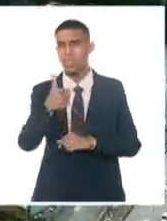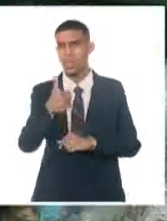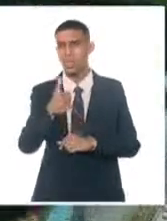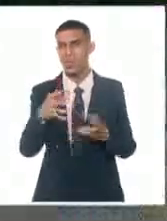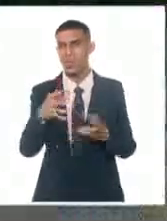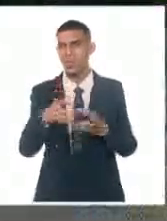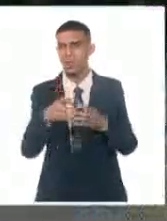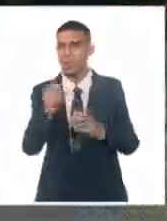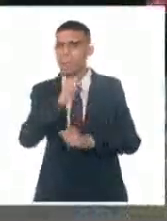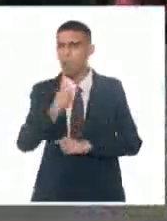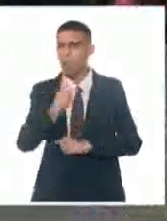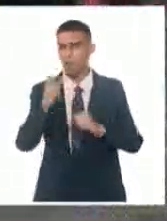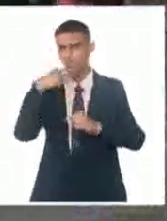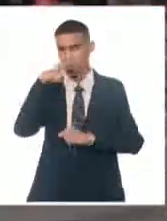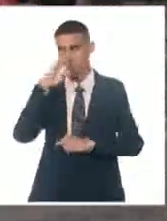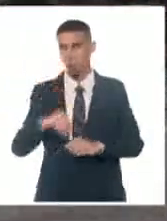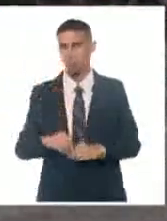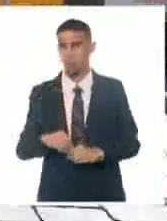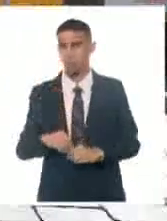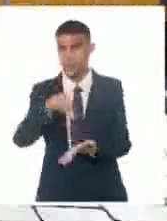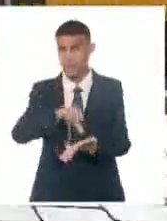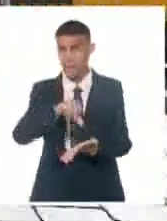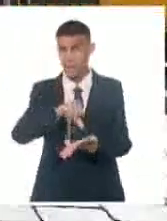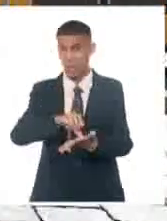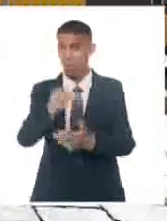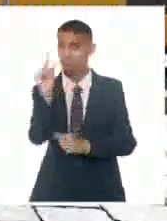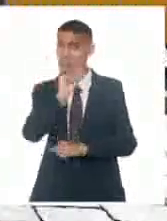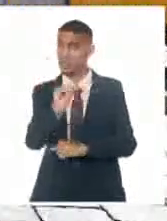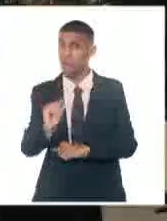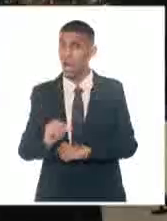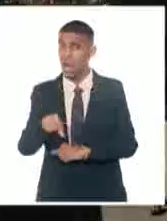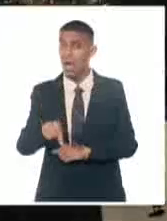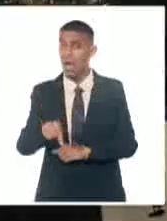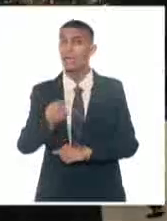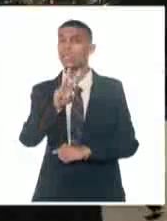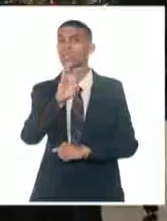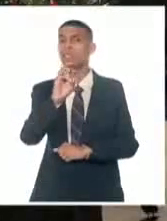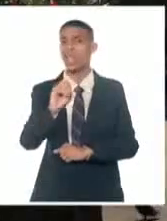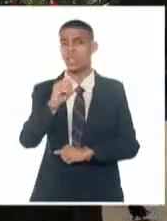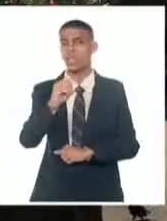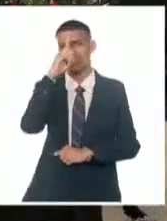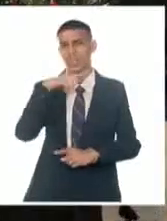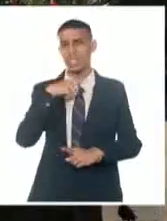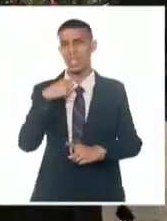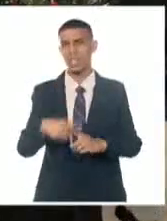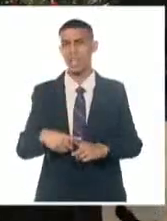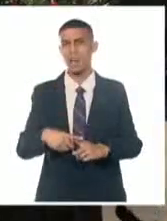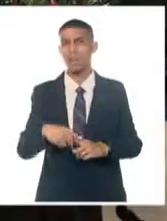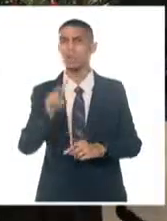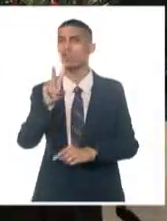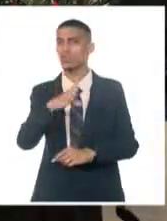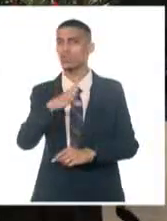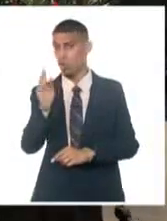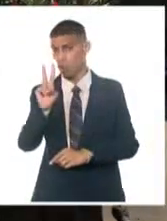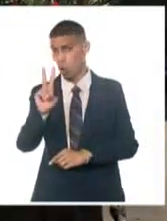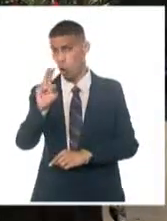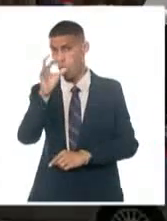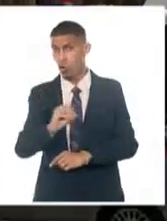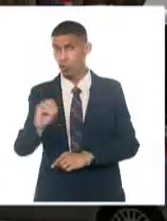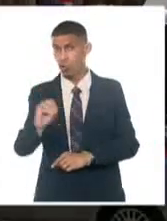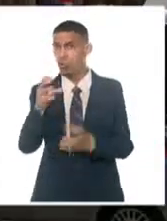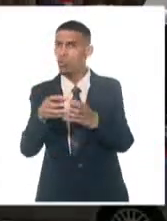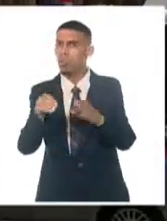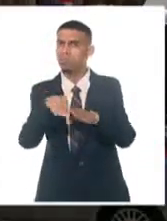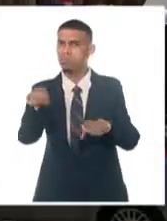el centro de conferencias de Milán Italia acogerá entre el 30 de septiembre del dos de octubre a un grupo de ministros